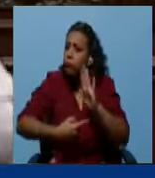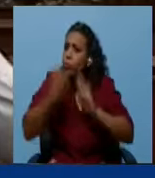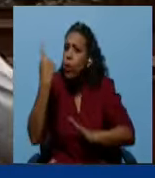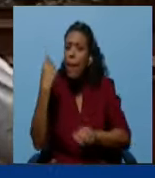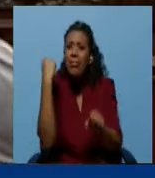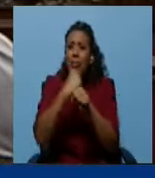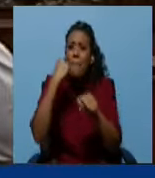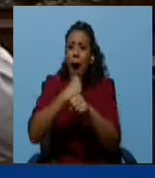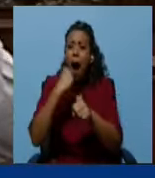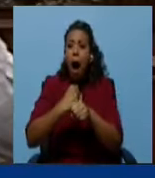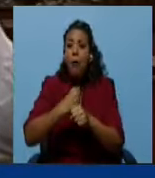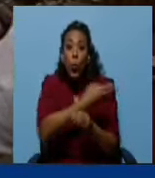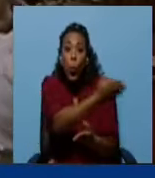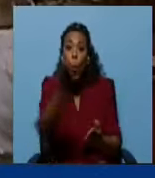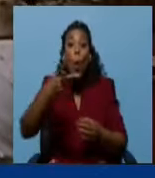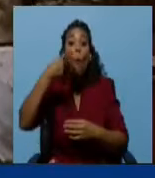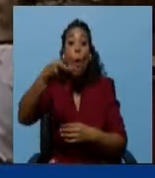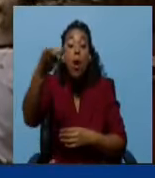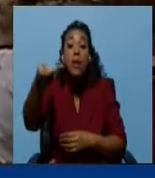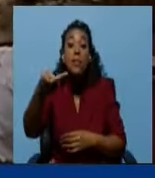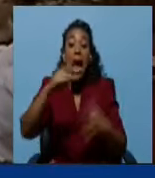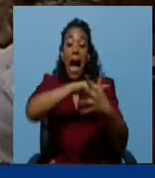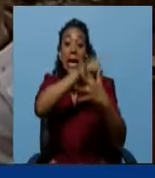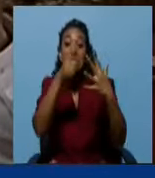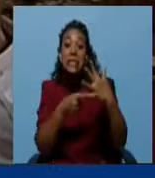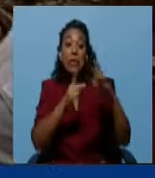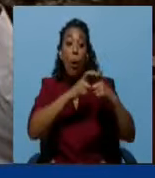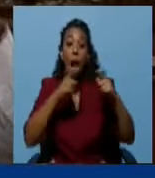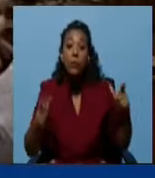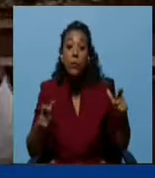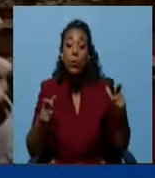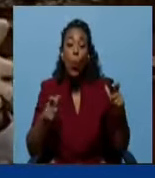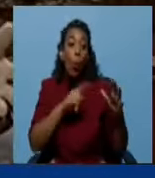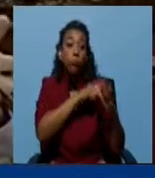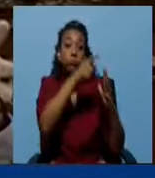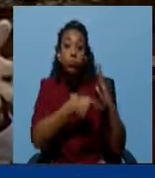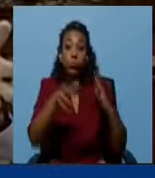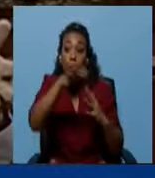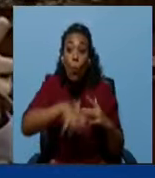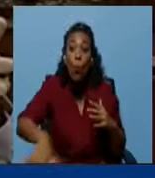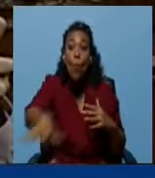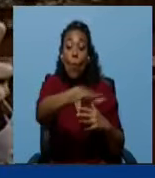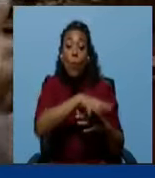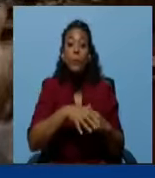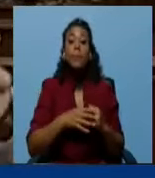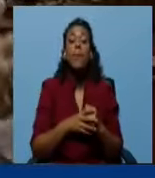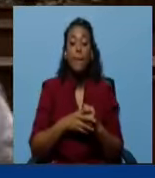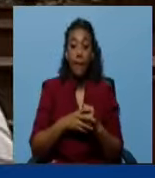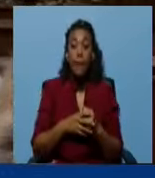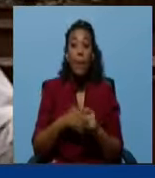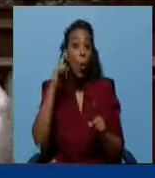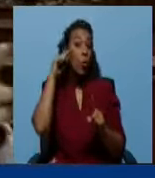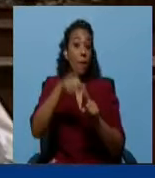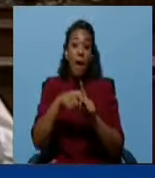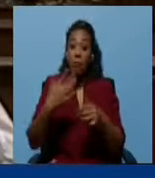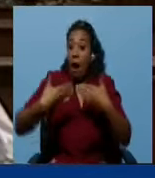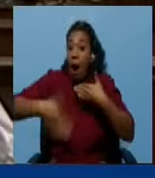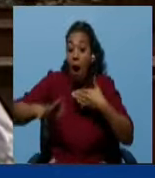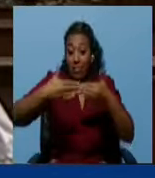con todas las capacidades políticas que hay de las 5 generaciones en todo el país. Lo que viene es